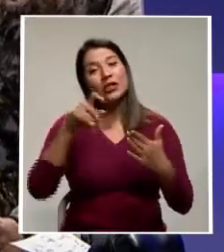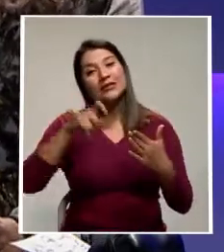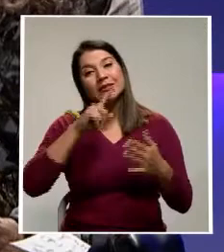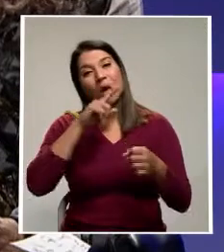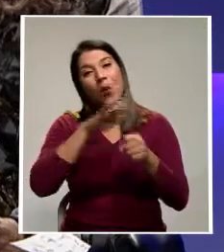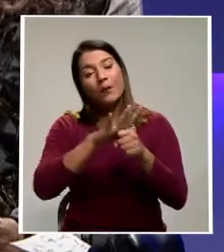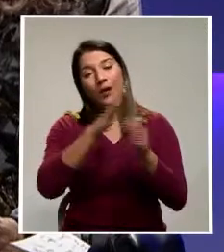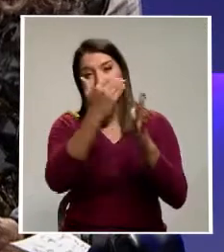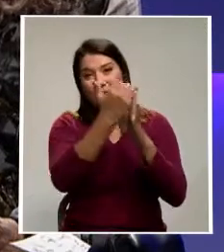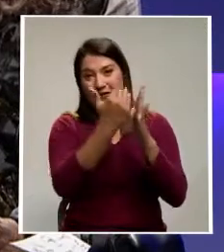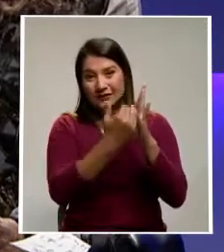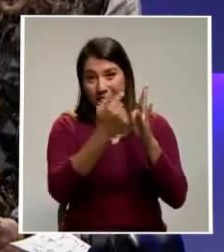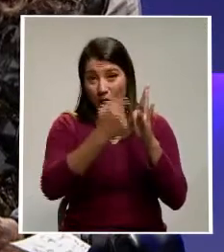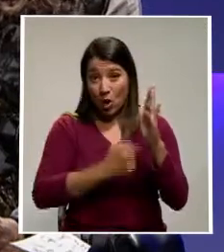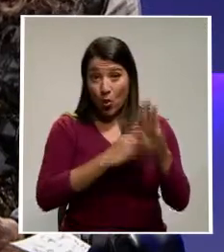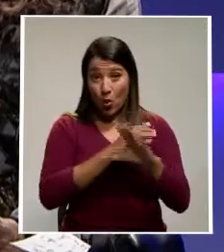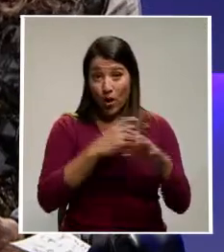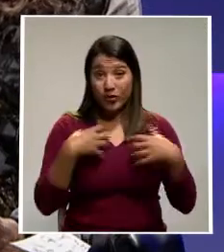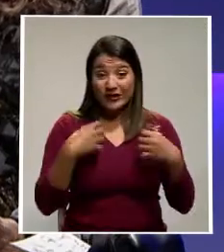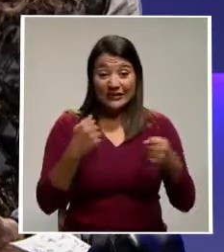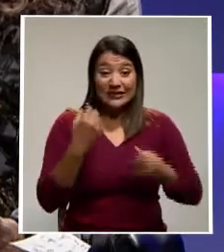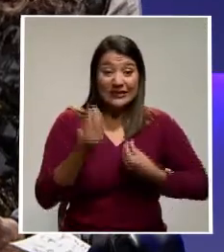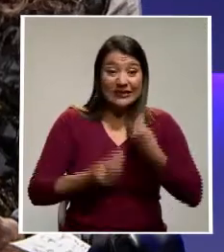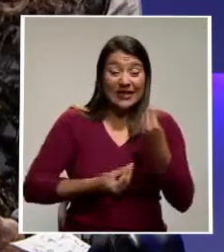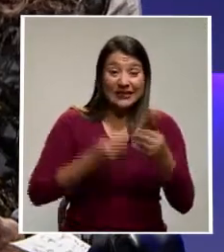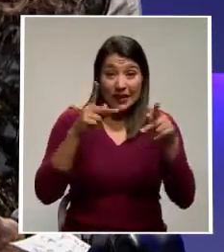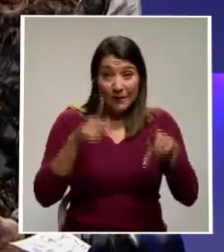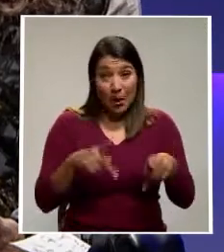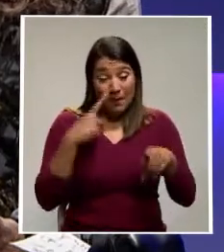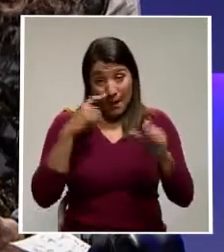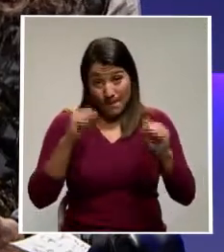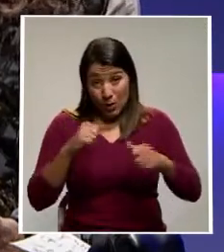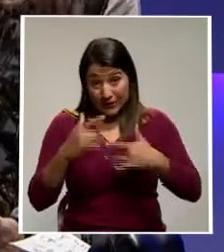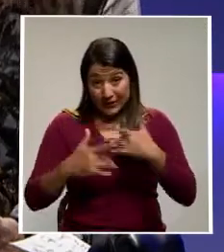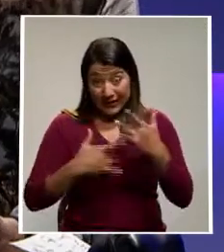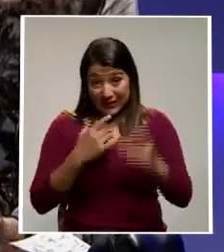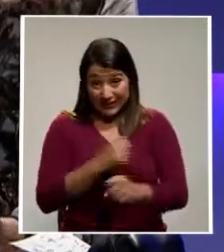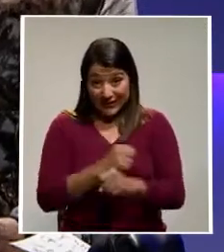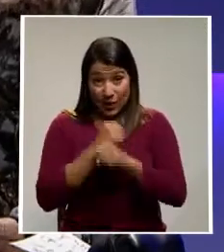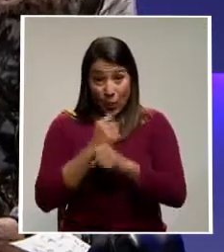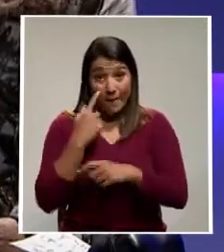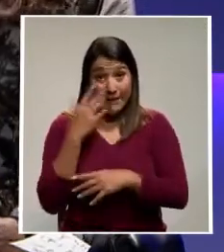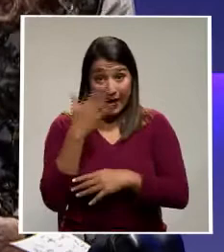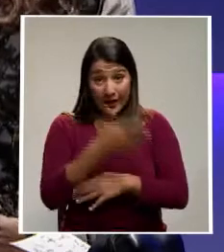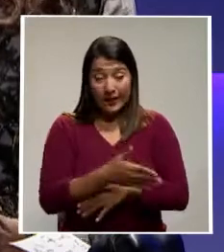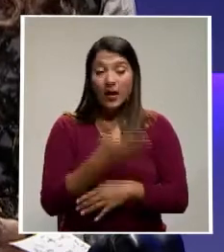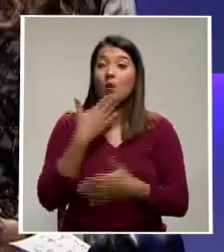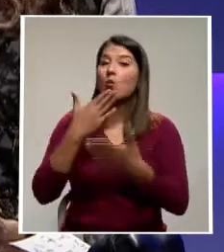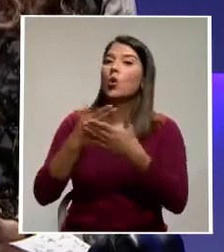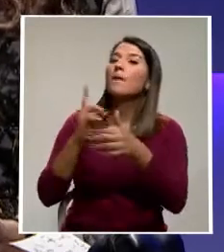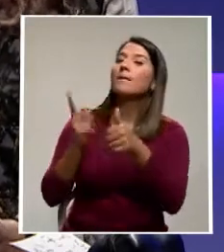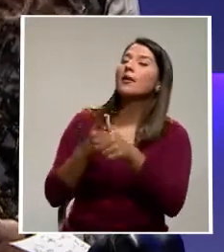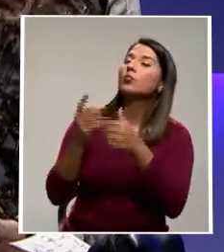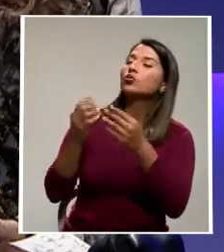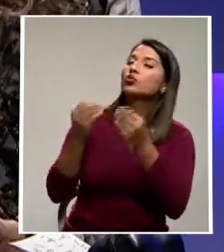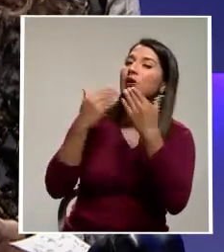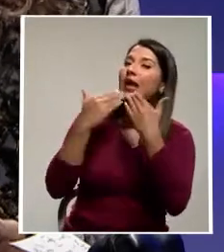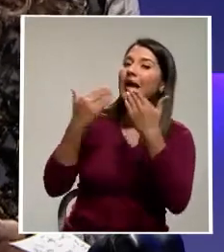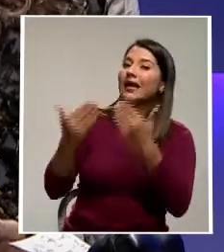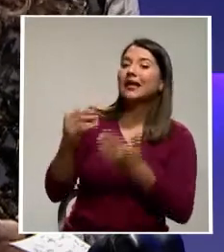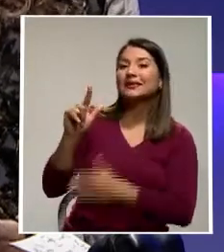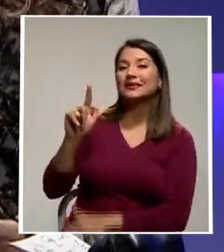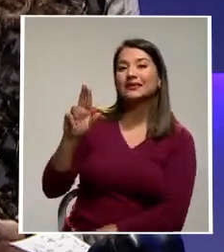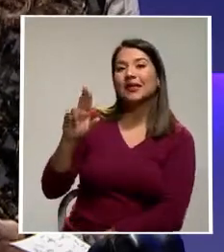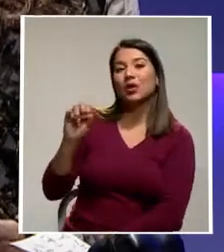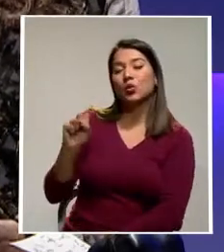protocolo. ¿Cómo hace la gente para sentirse segura de ir? Bueno, en primer lugar yo tengo que agradecer muchísimo a Luis Núñez,